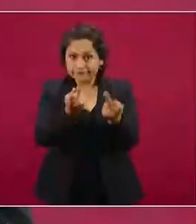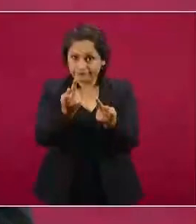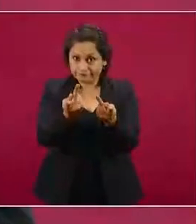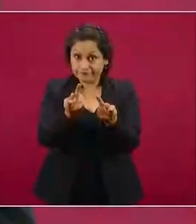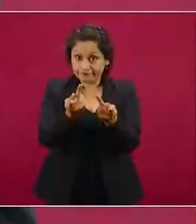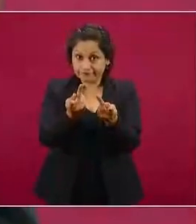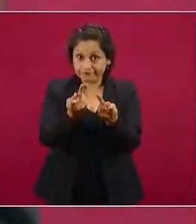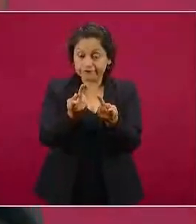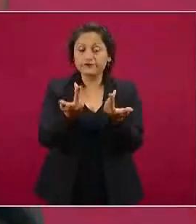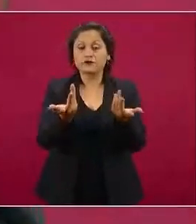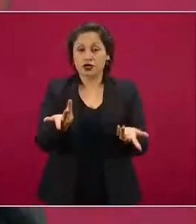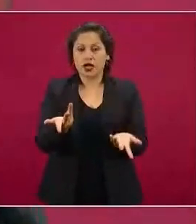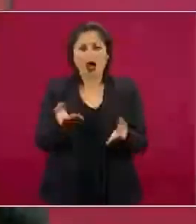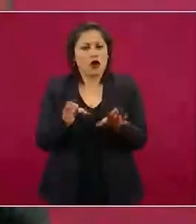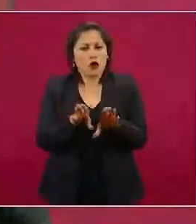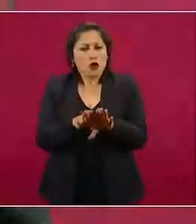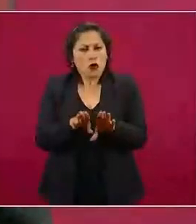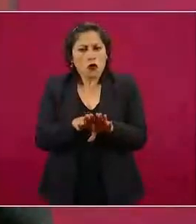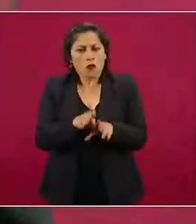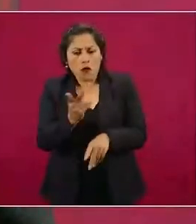Si se hacen bien,